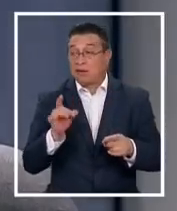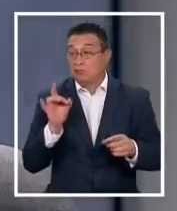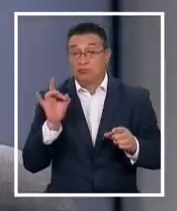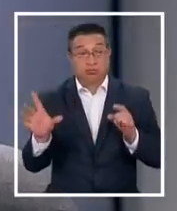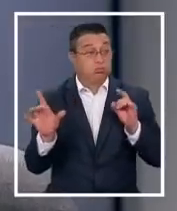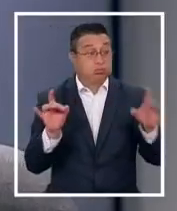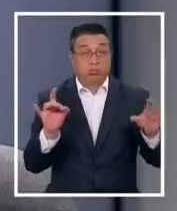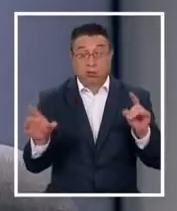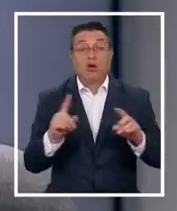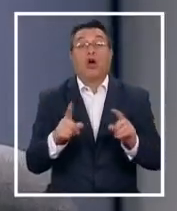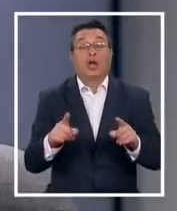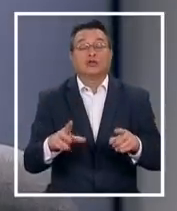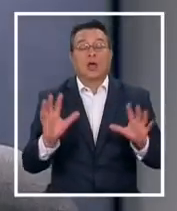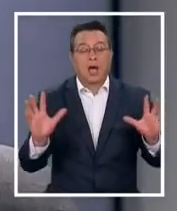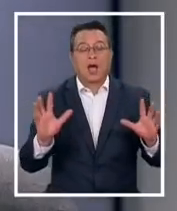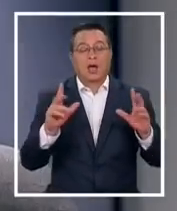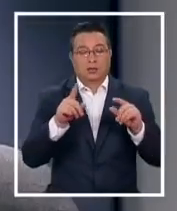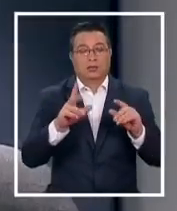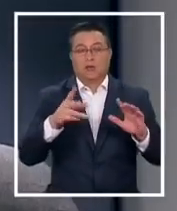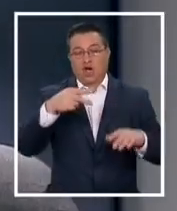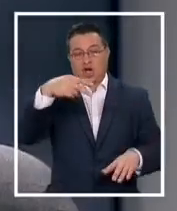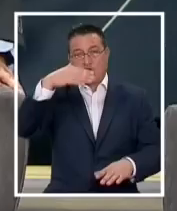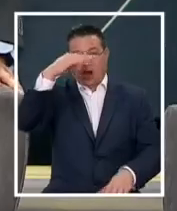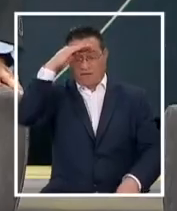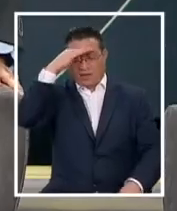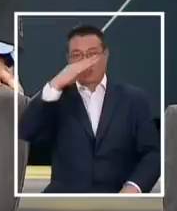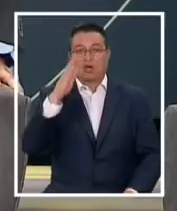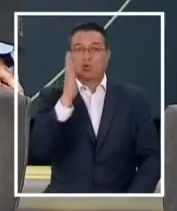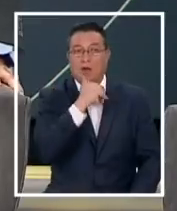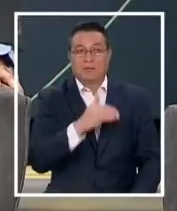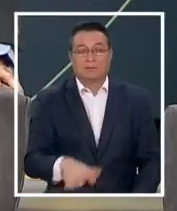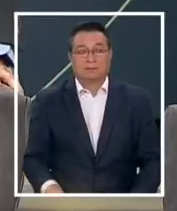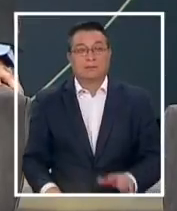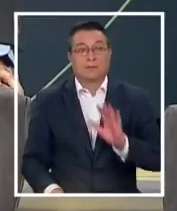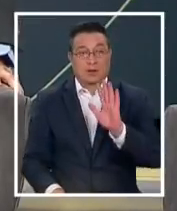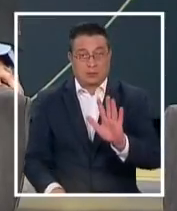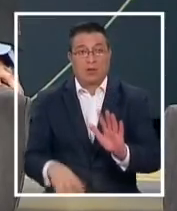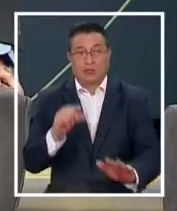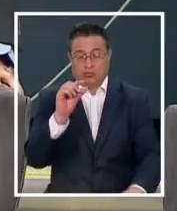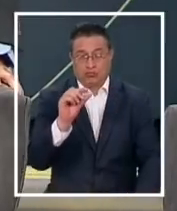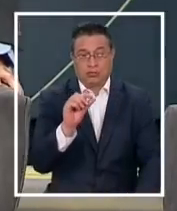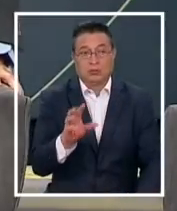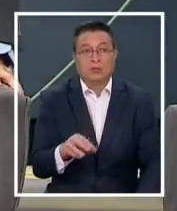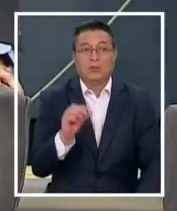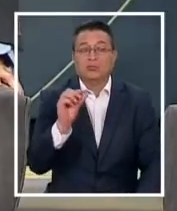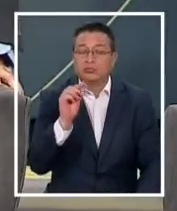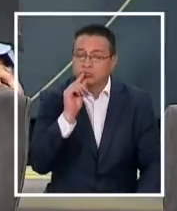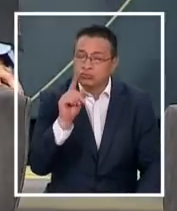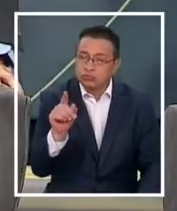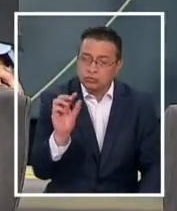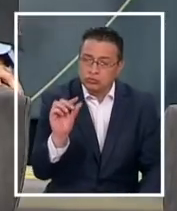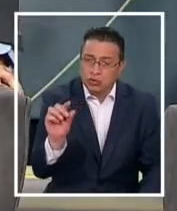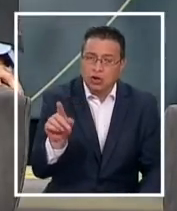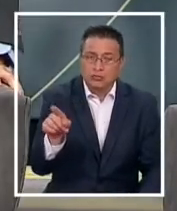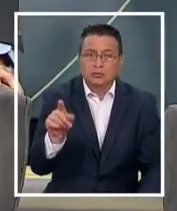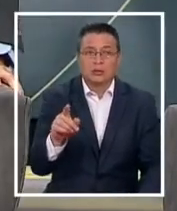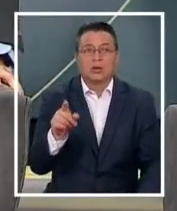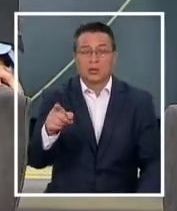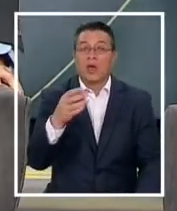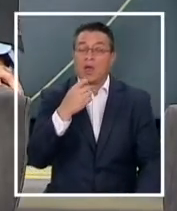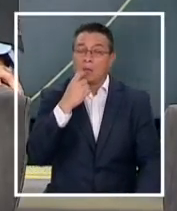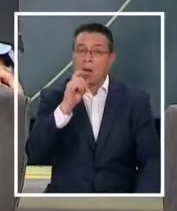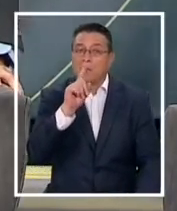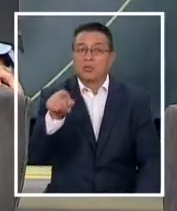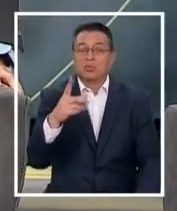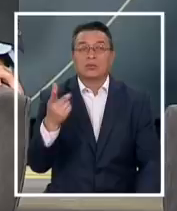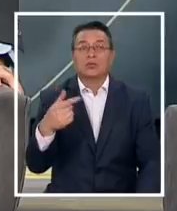la institucionalidad, eso no inspira ningún nivel de confianza. Connie, los queremos invitar. Vuelve a dar luego. ¿Qué quiere decirle la cosa a la Connie? ¿Qué quiere decirle a la Connie? Cuando hiciste la pregunta